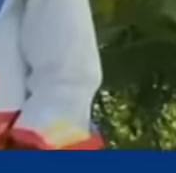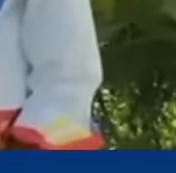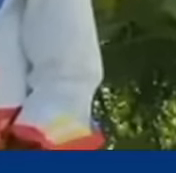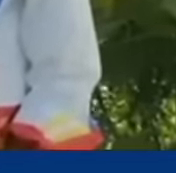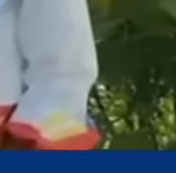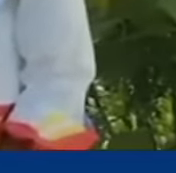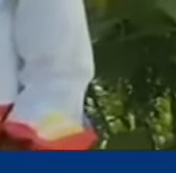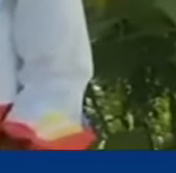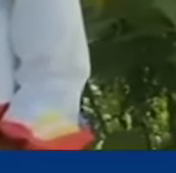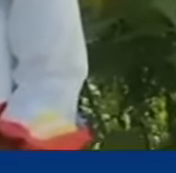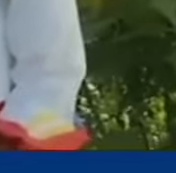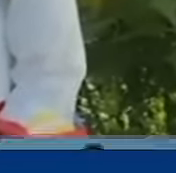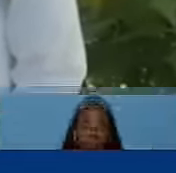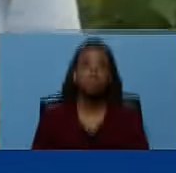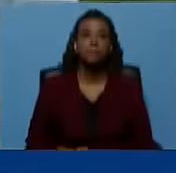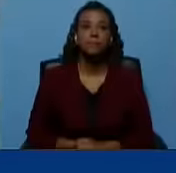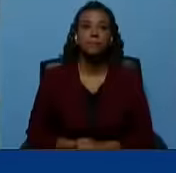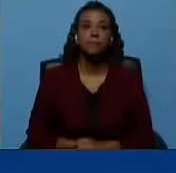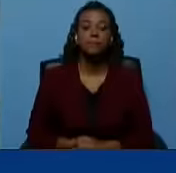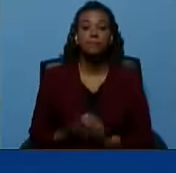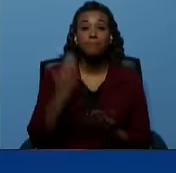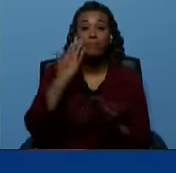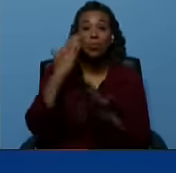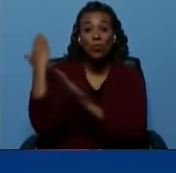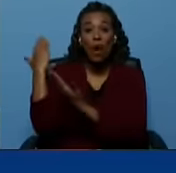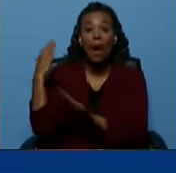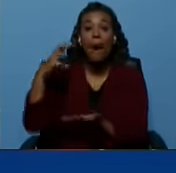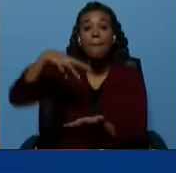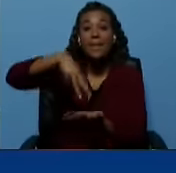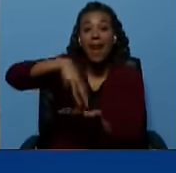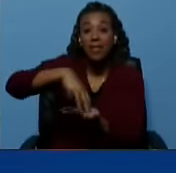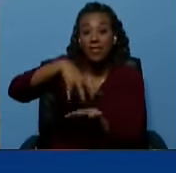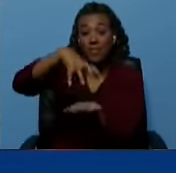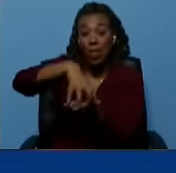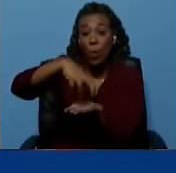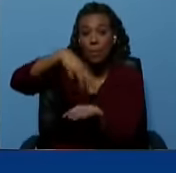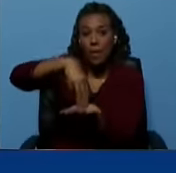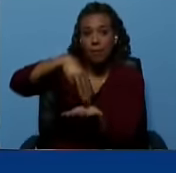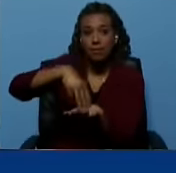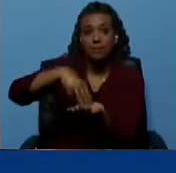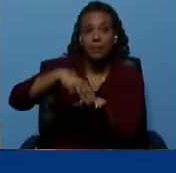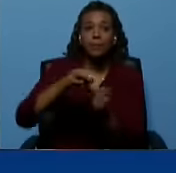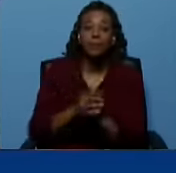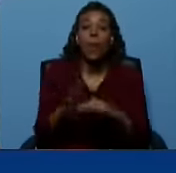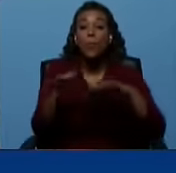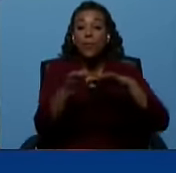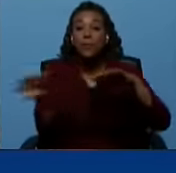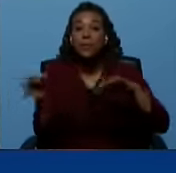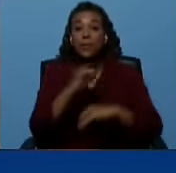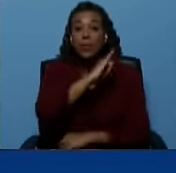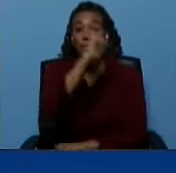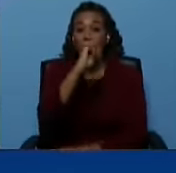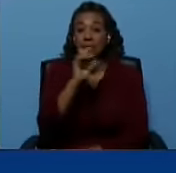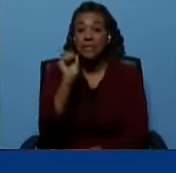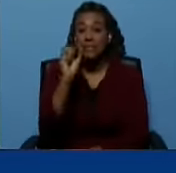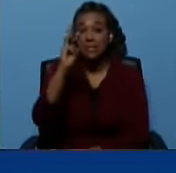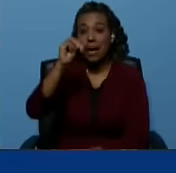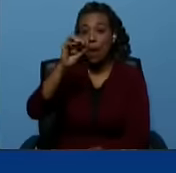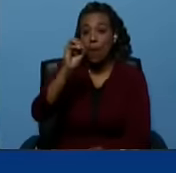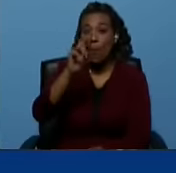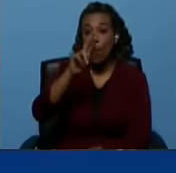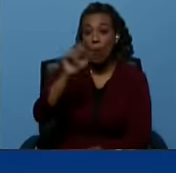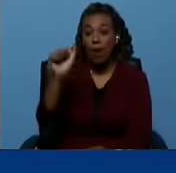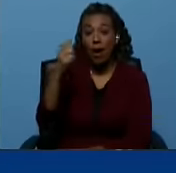los restos del Antiguo estado burgués es la estructura de la burocracia anterior que